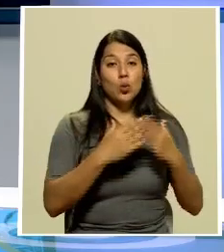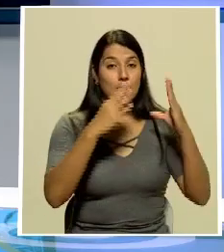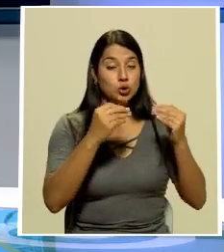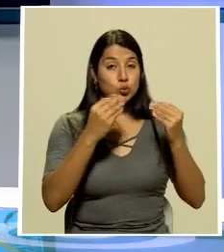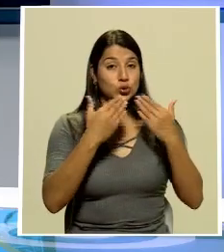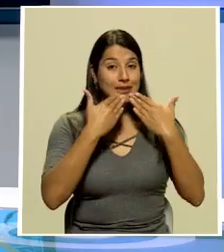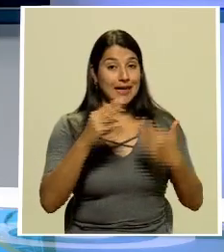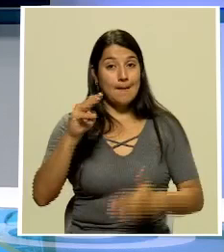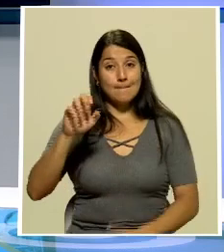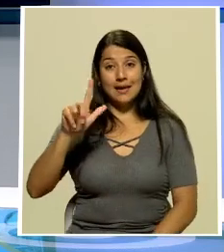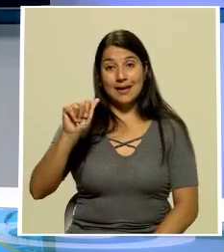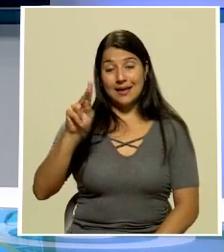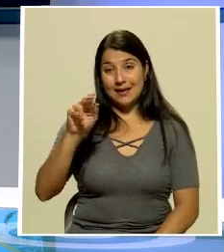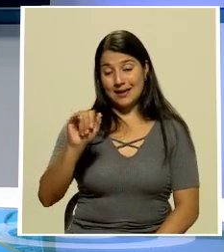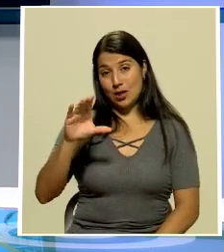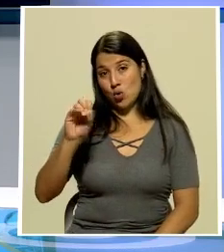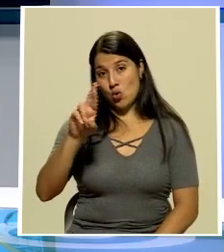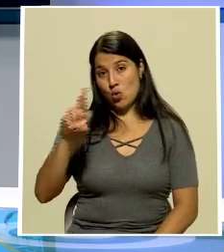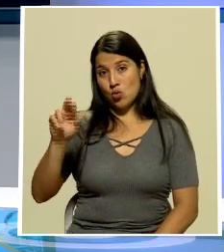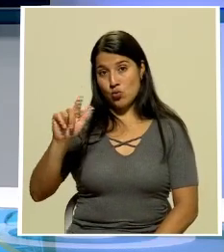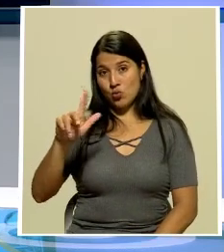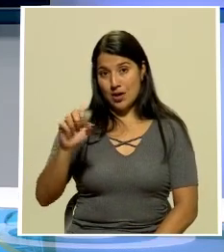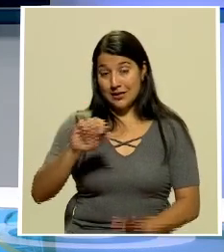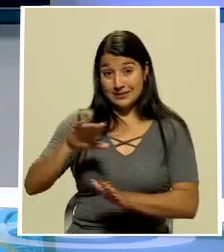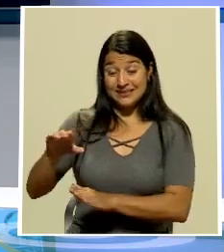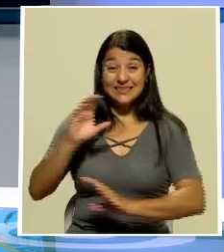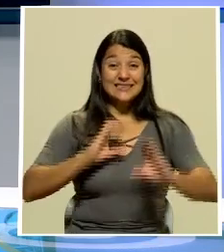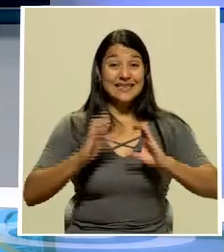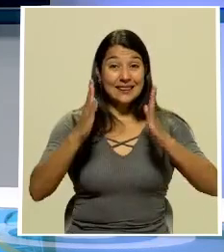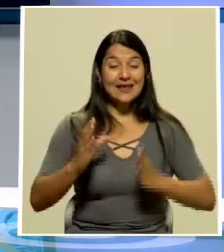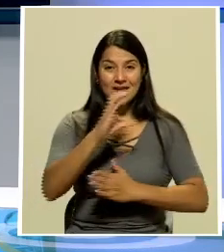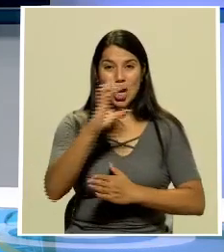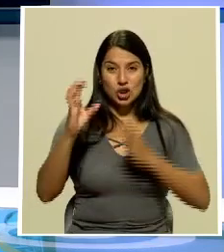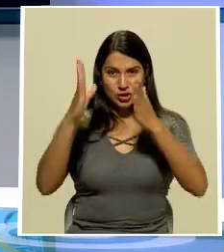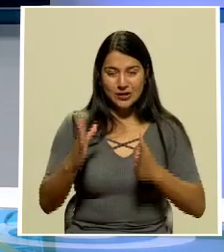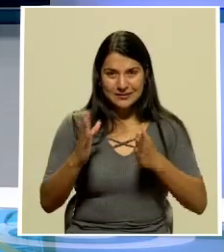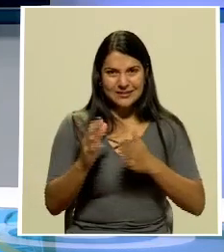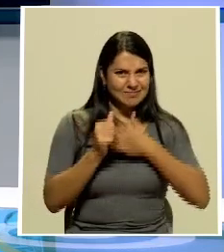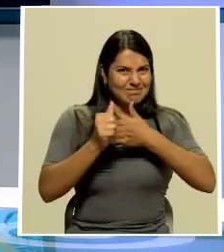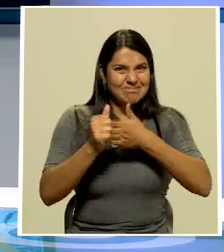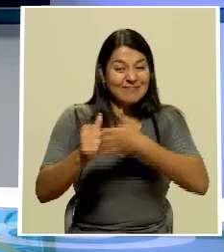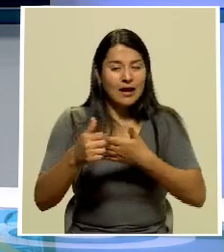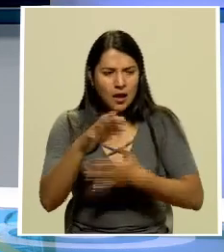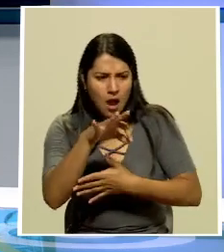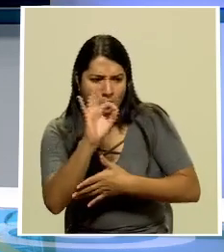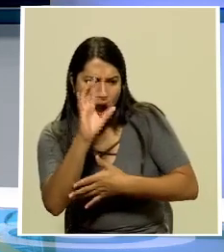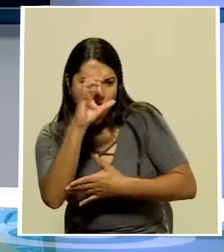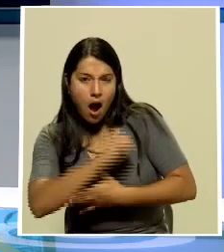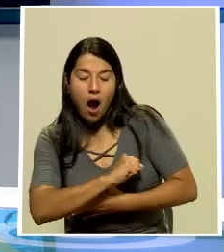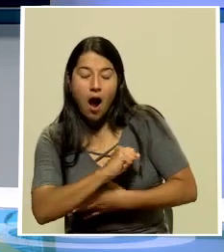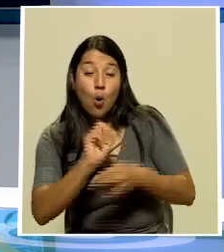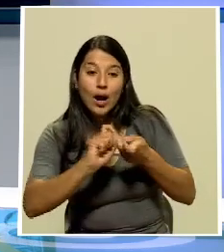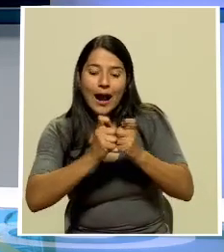gracias, Melanie Corrales. Una científica costarricense lideró el hallazgo de una alteración